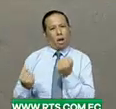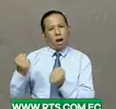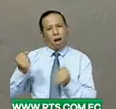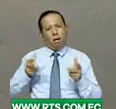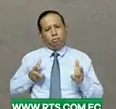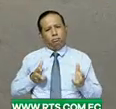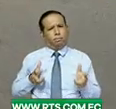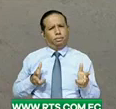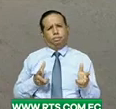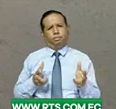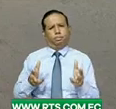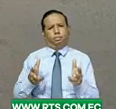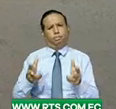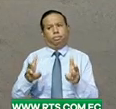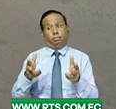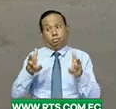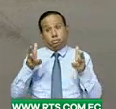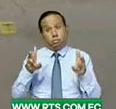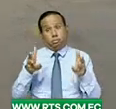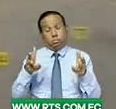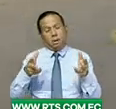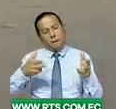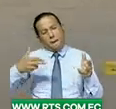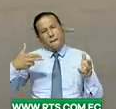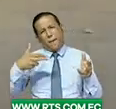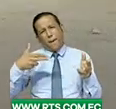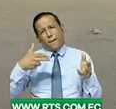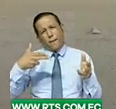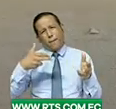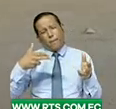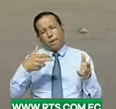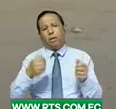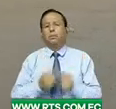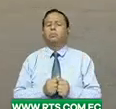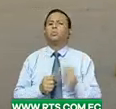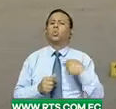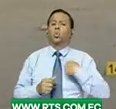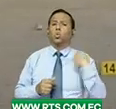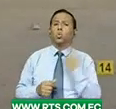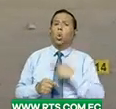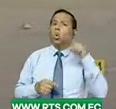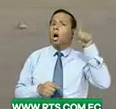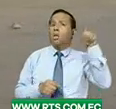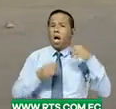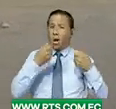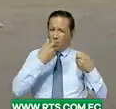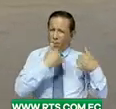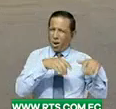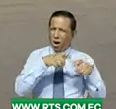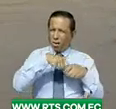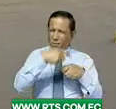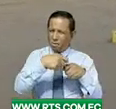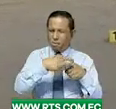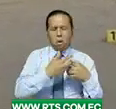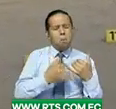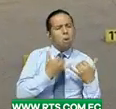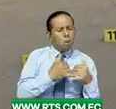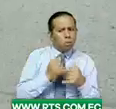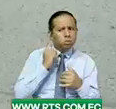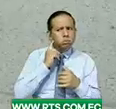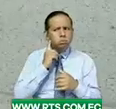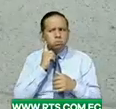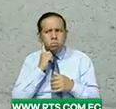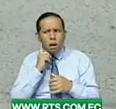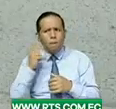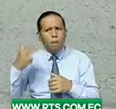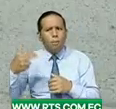lo interceptó para propinarle múltiples disparos. Allá arriba jugando bingo y se escuchó que los balazos.